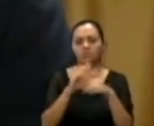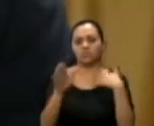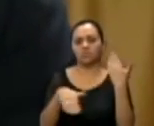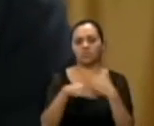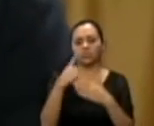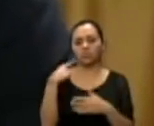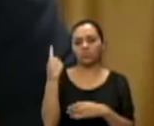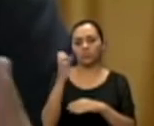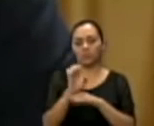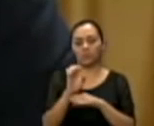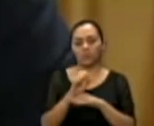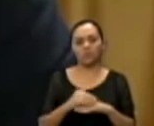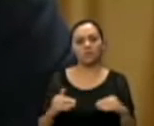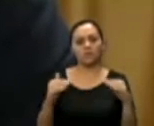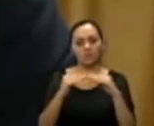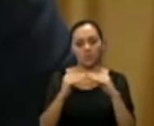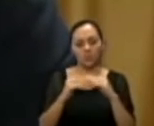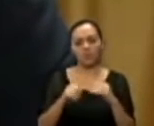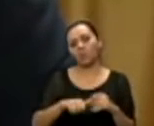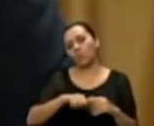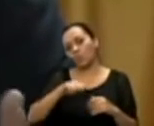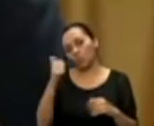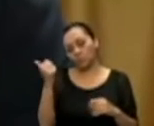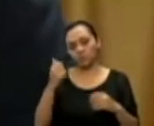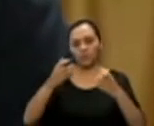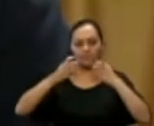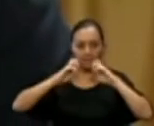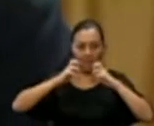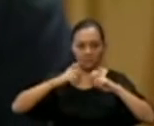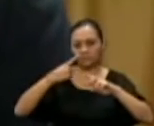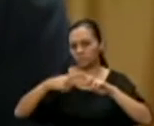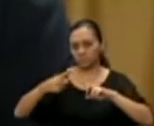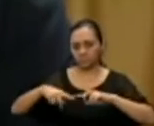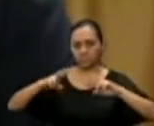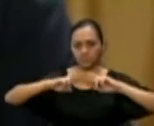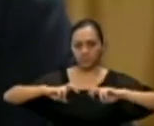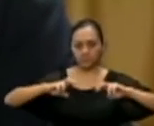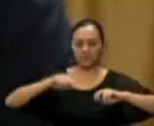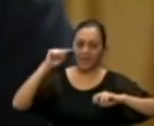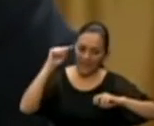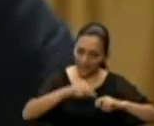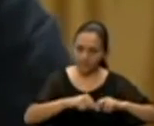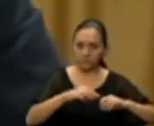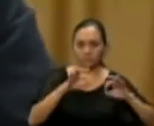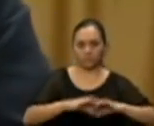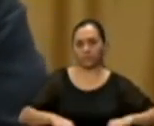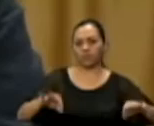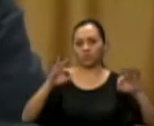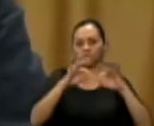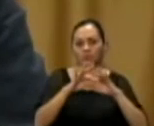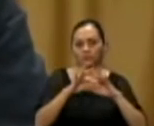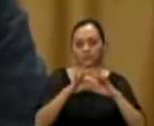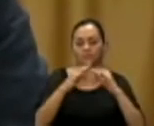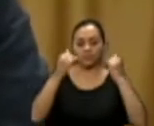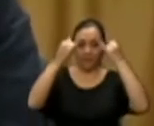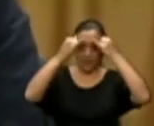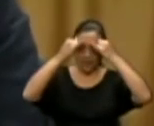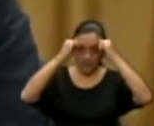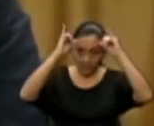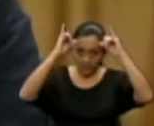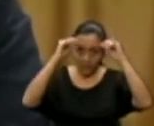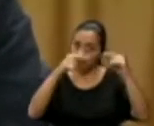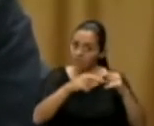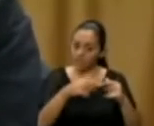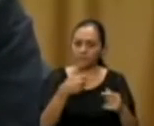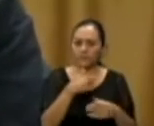y lo mismo se va a ser para otros cultivos maíz etcétera ahí está la clave es compañero en el campo ganadero el